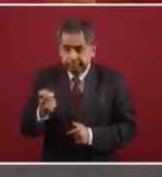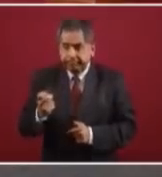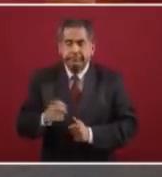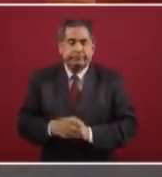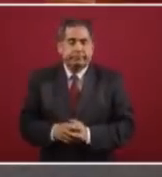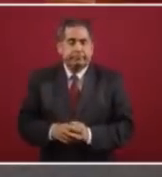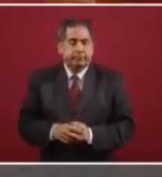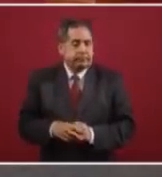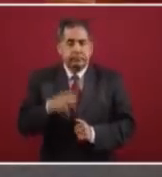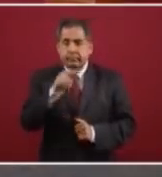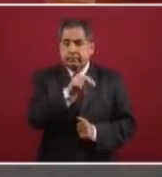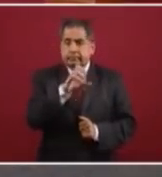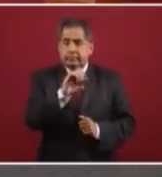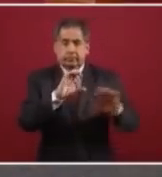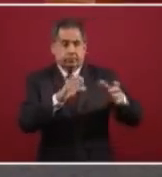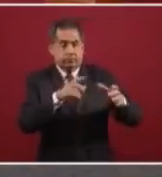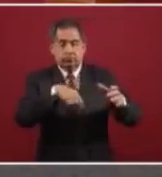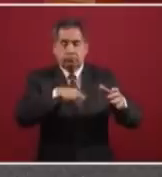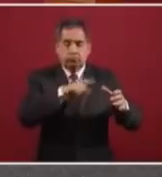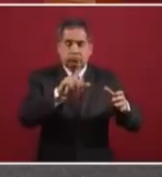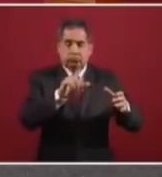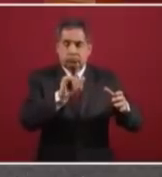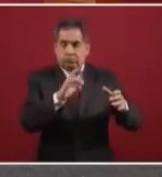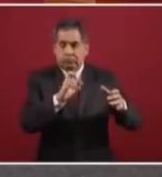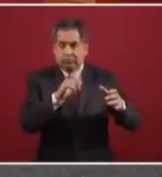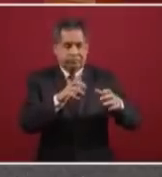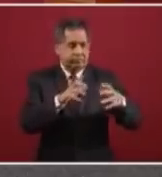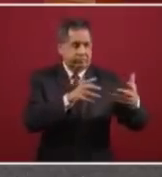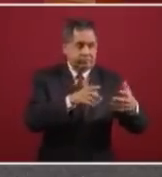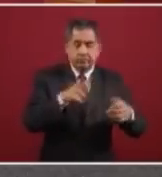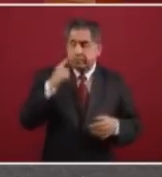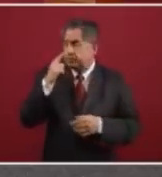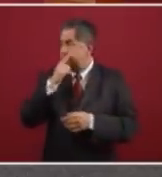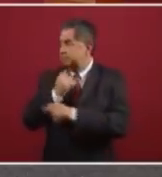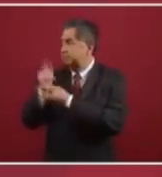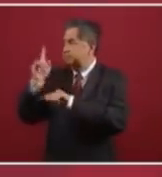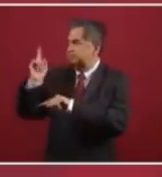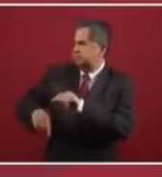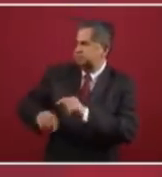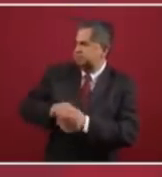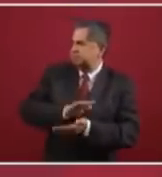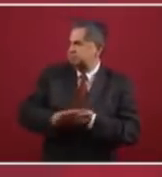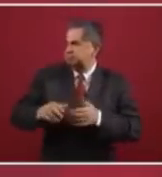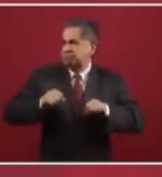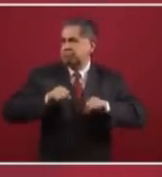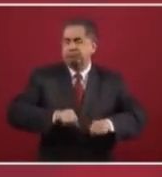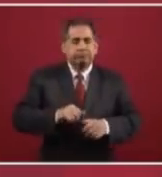el neoliberalismo no pudo destruir la democracia.